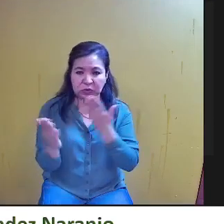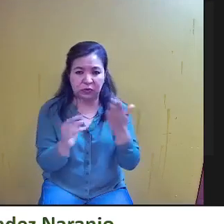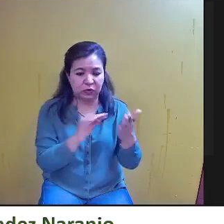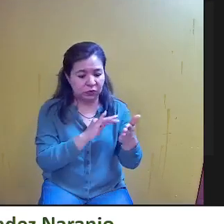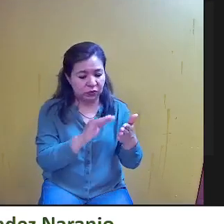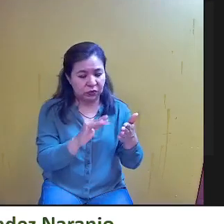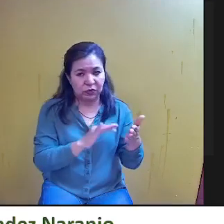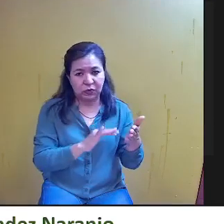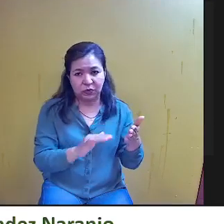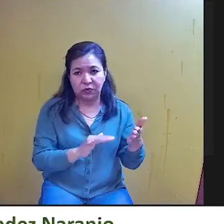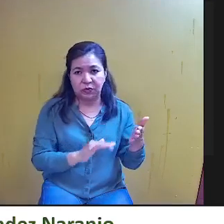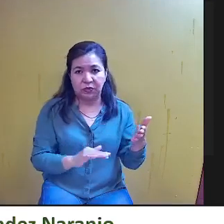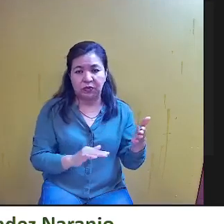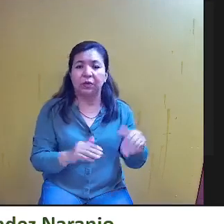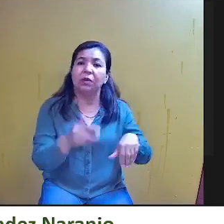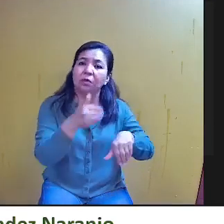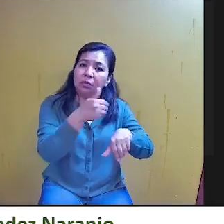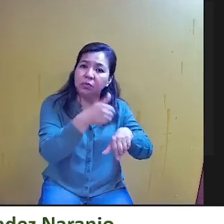acuerdo